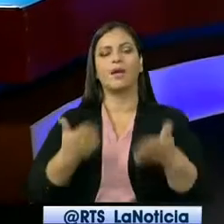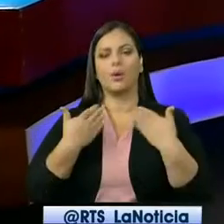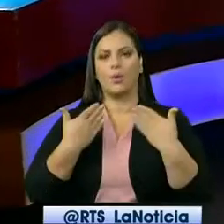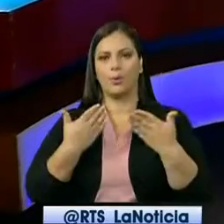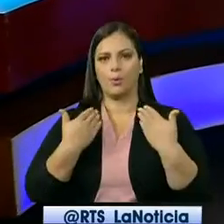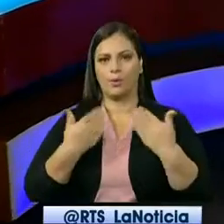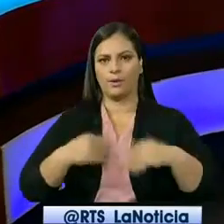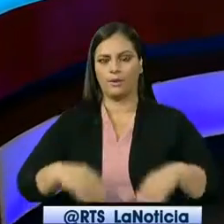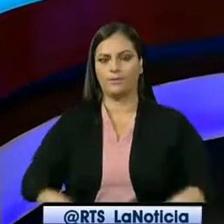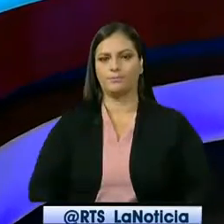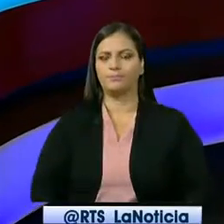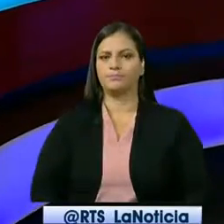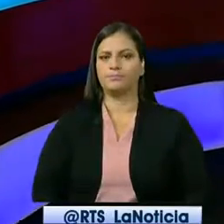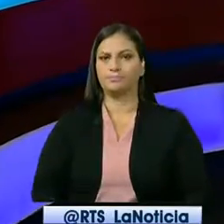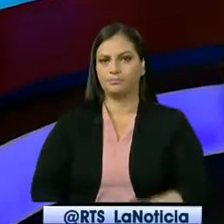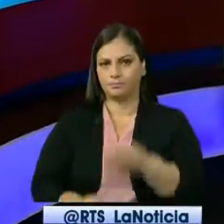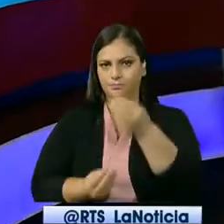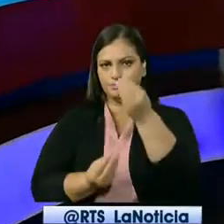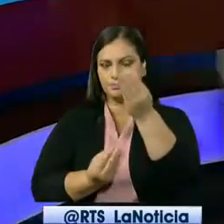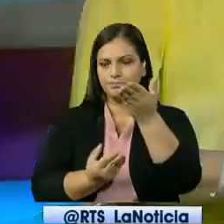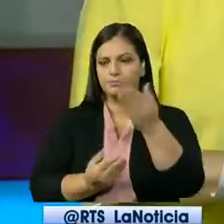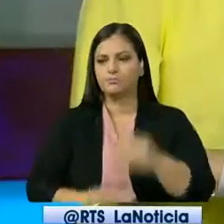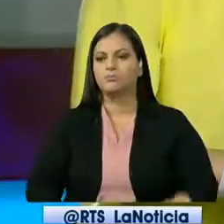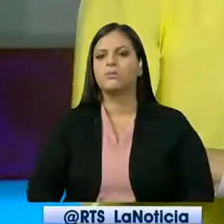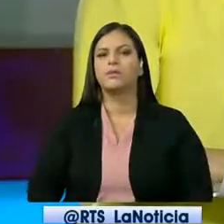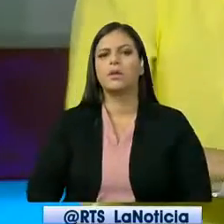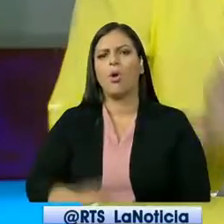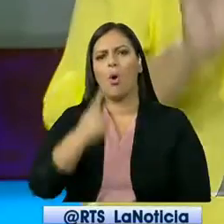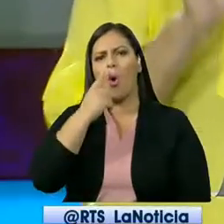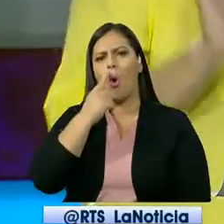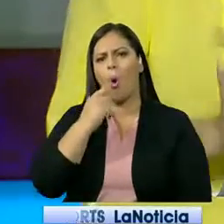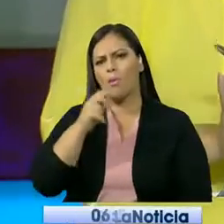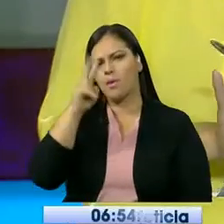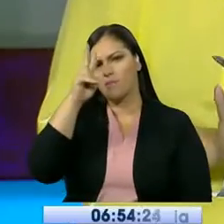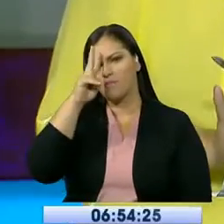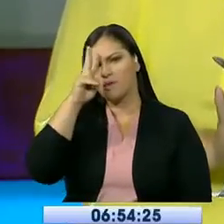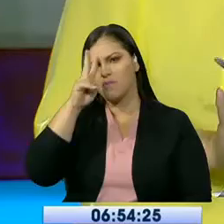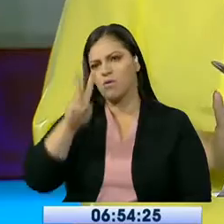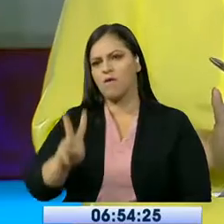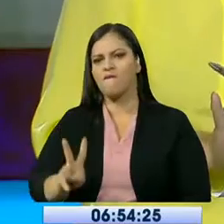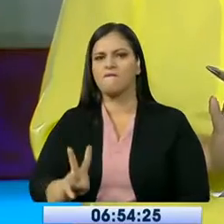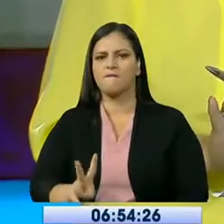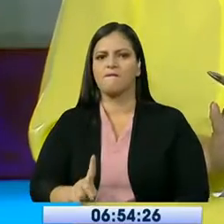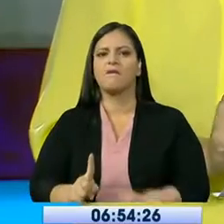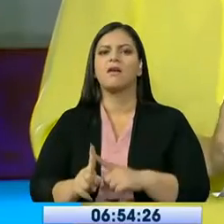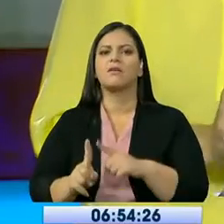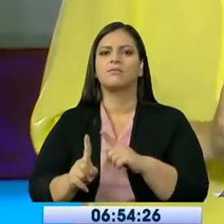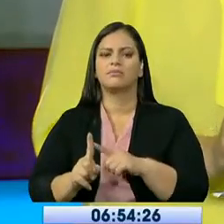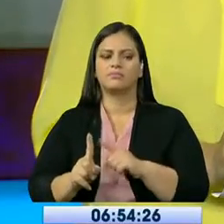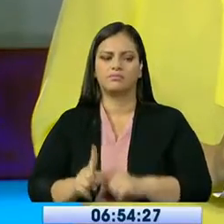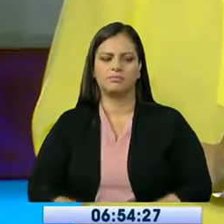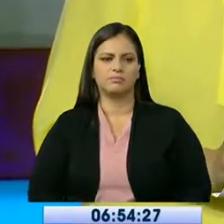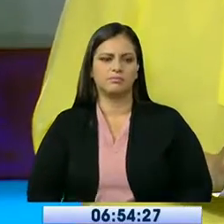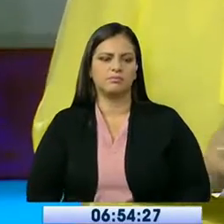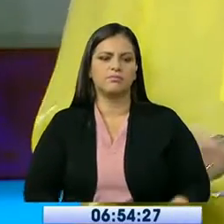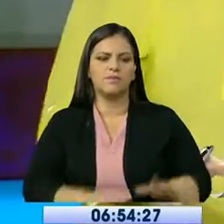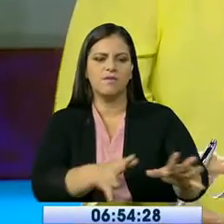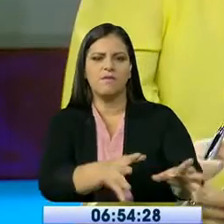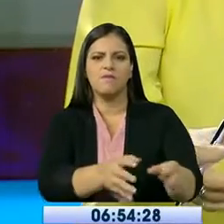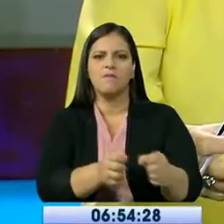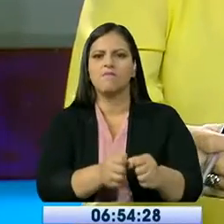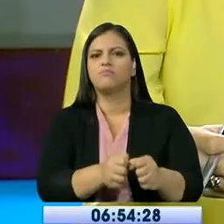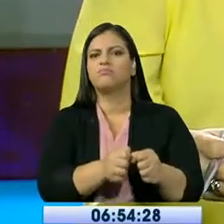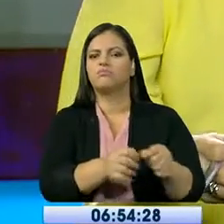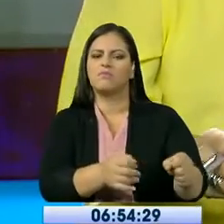En atención, detienen a un sujeto acusado de cometer abuso sexual. El delito, amables televidentes, se habría registrado en